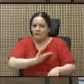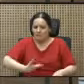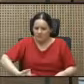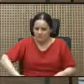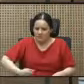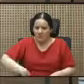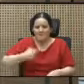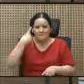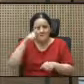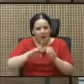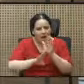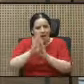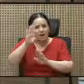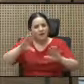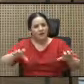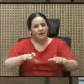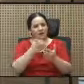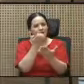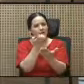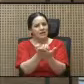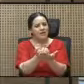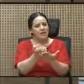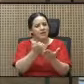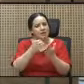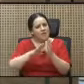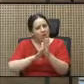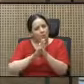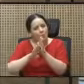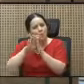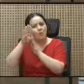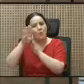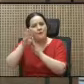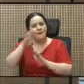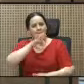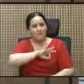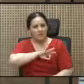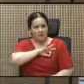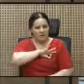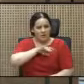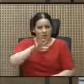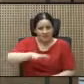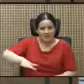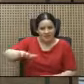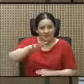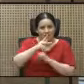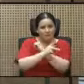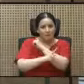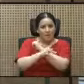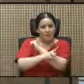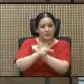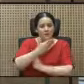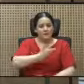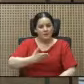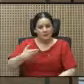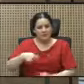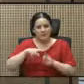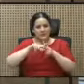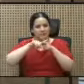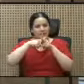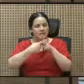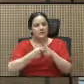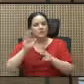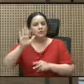y aumentar el bienestar del país? Es que el señor presidente inicia su discurso con la siguiente